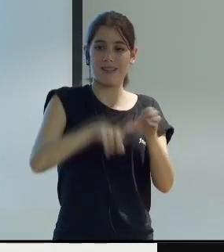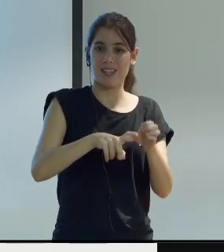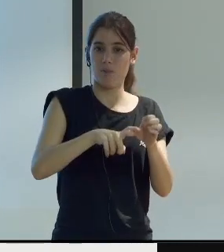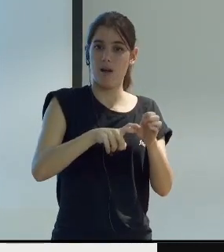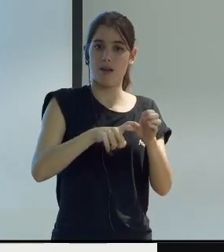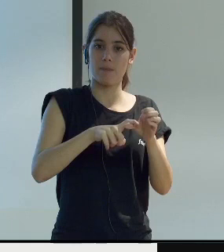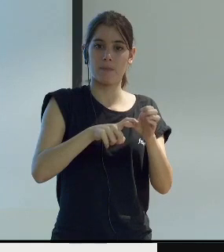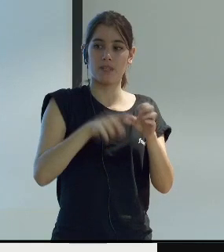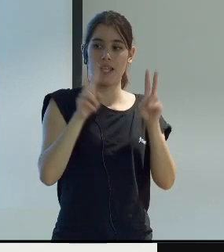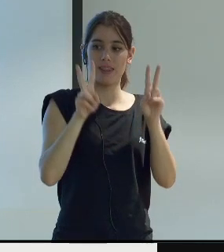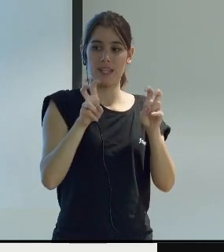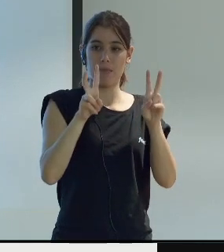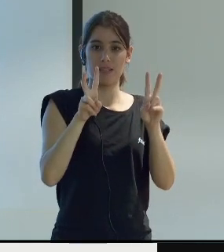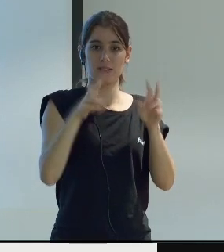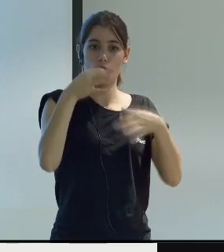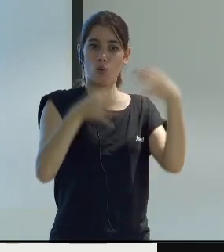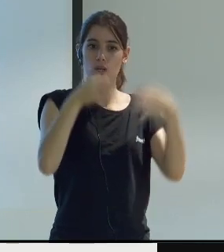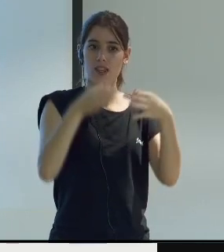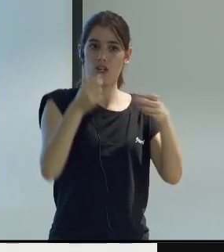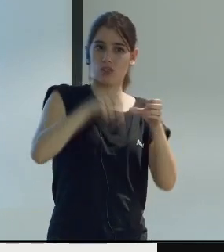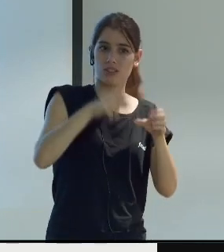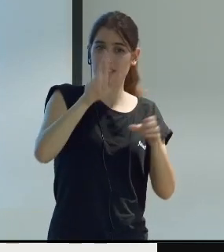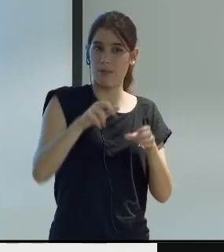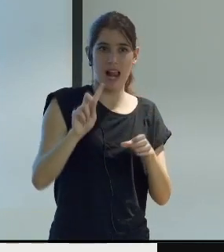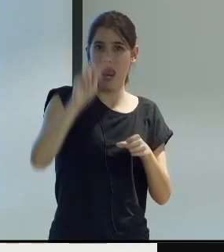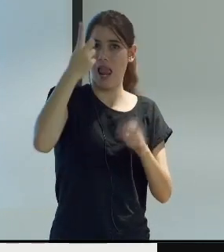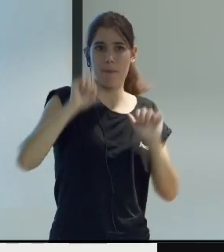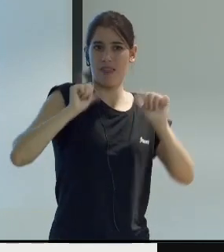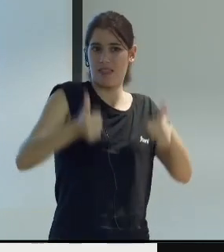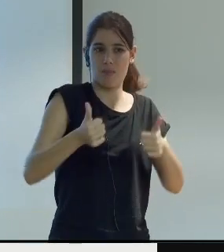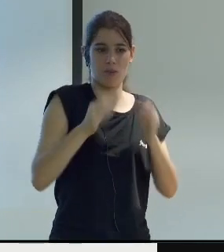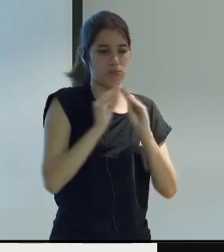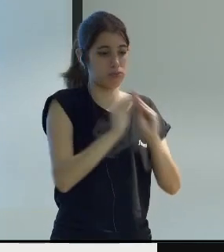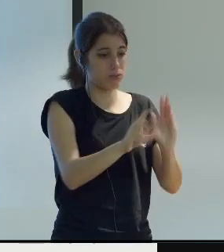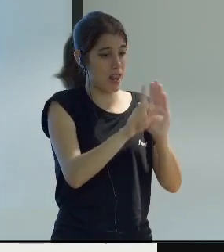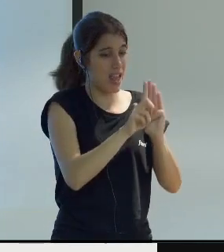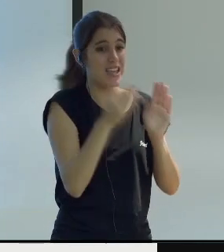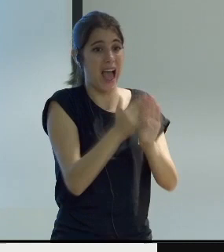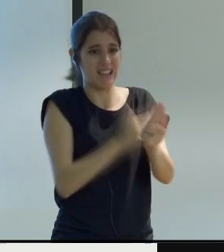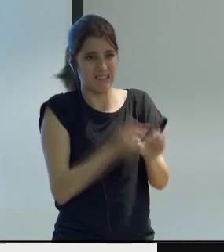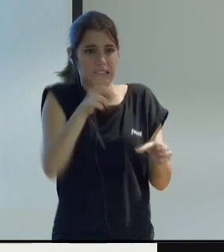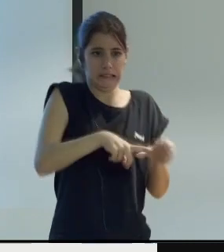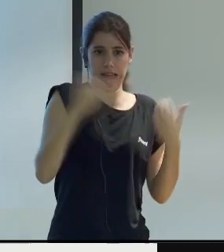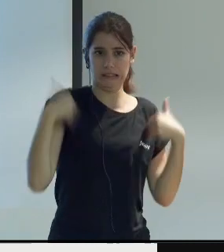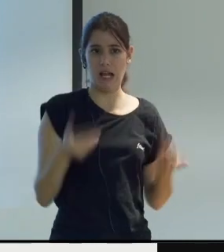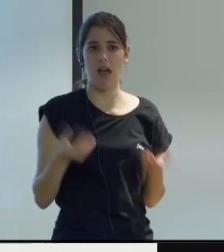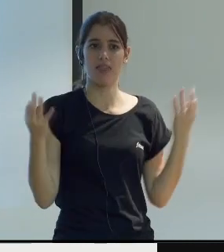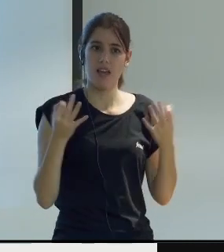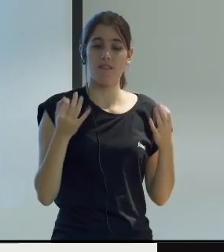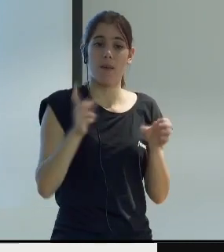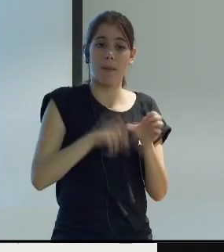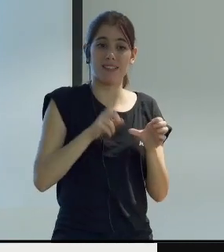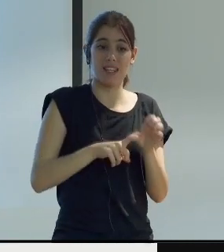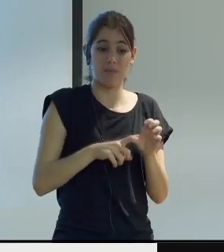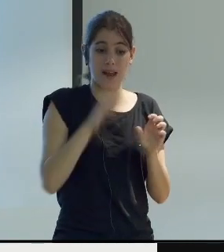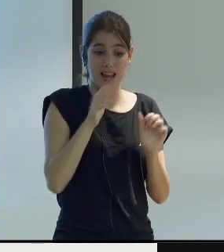temas jurídicos desde el primer momento. Cuando se están redactando leyes, nosotros tenemos que participar